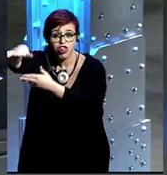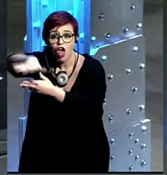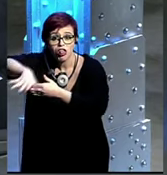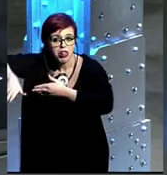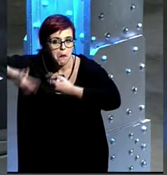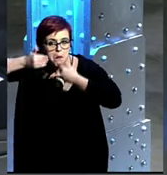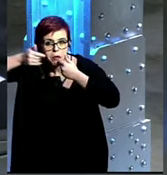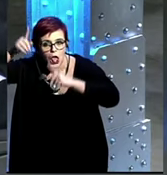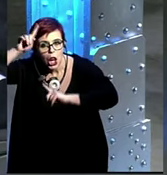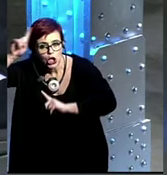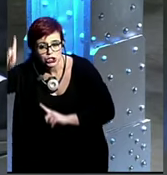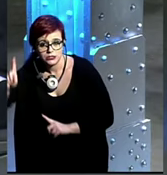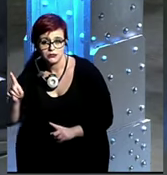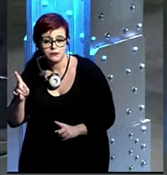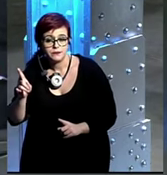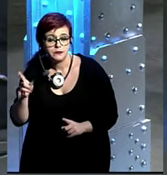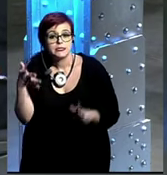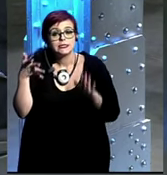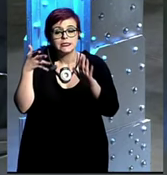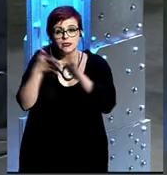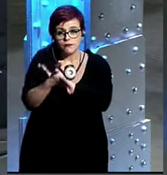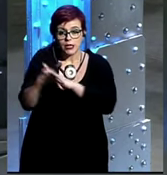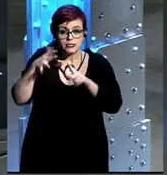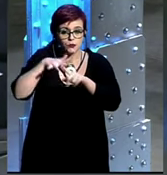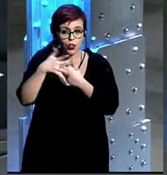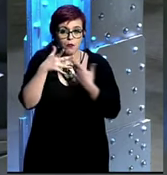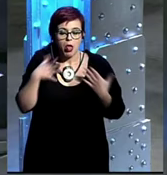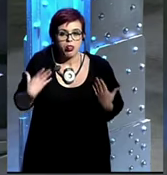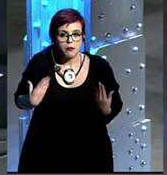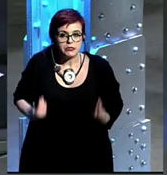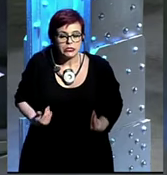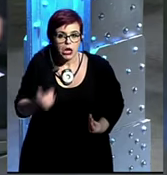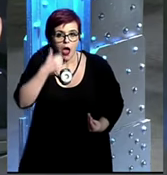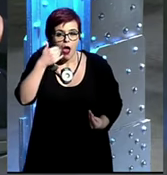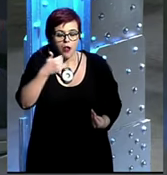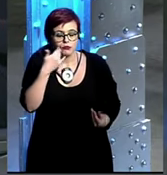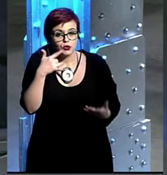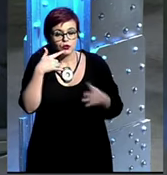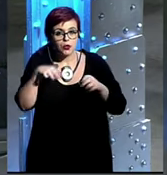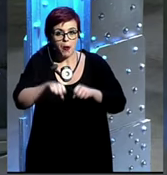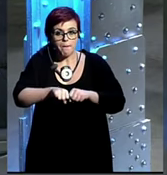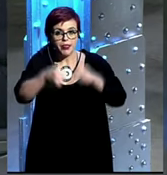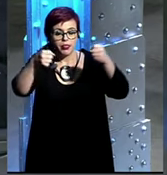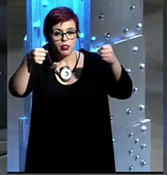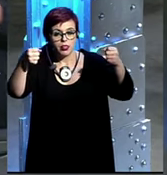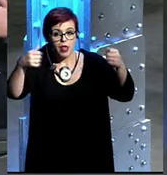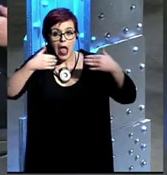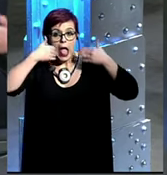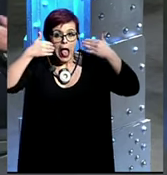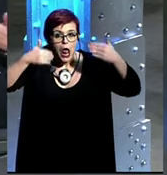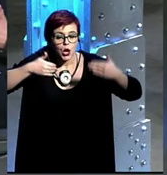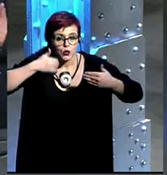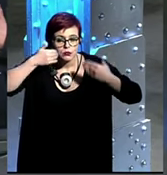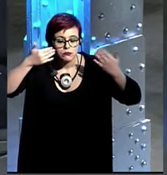de pronto vives un proceso de depresión es como si de pronto algo se hubiera partido. se parte